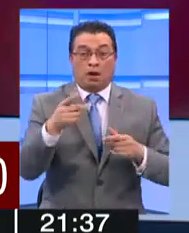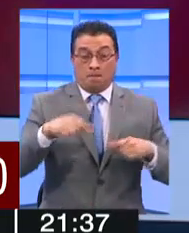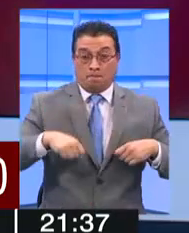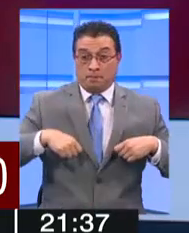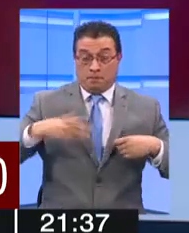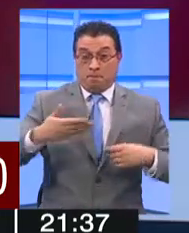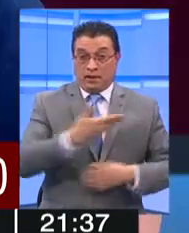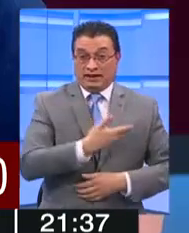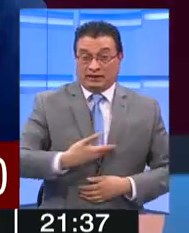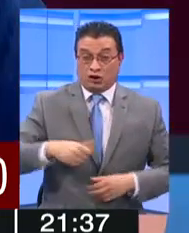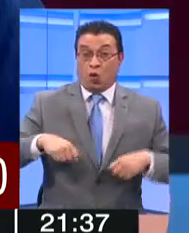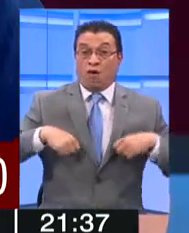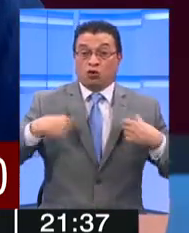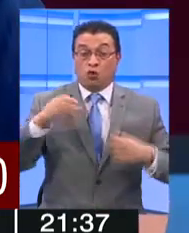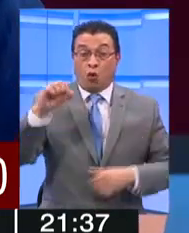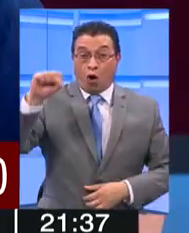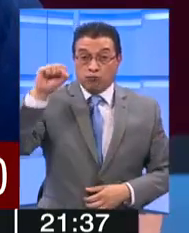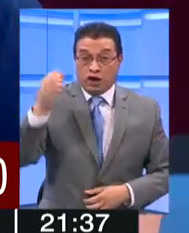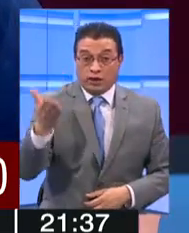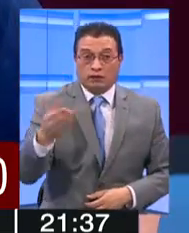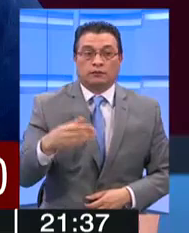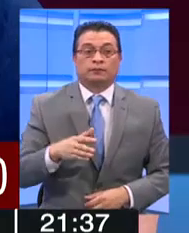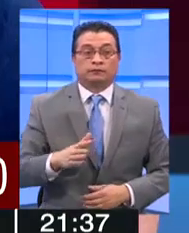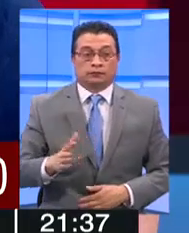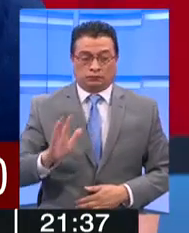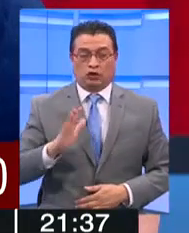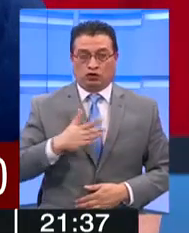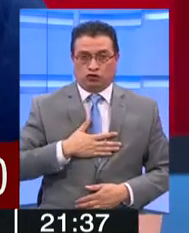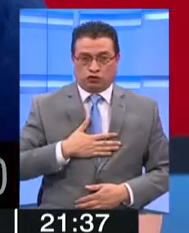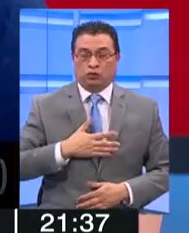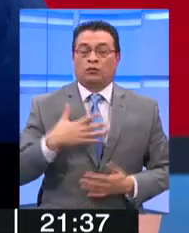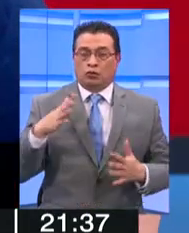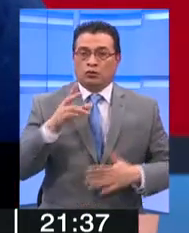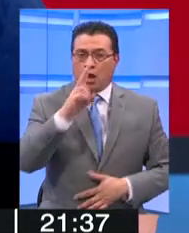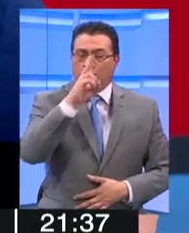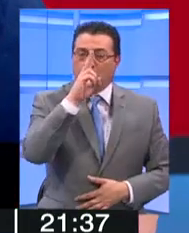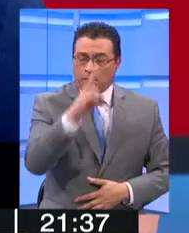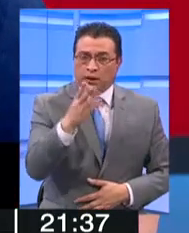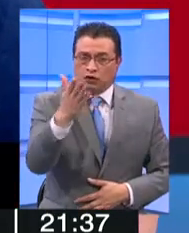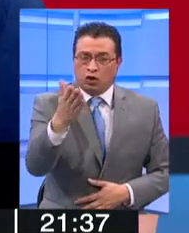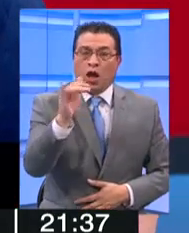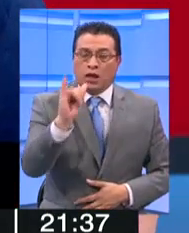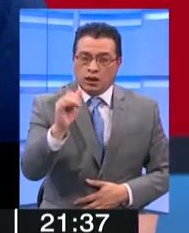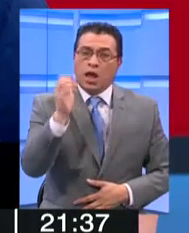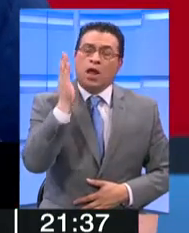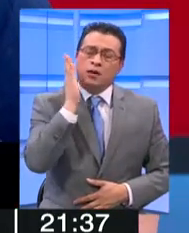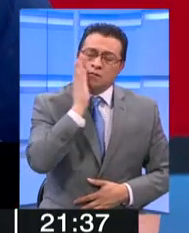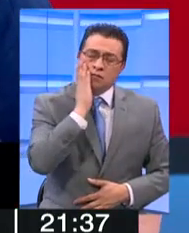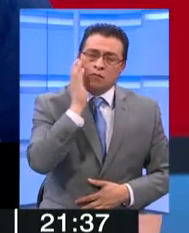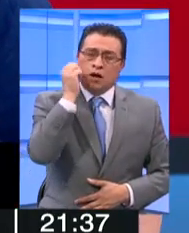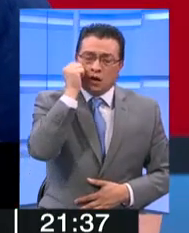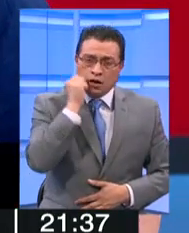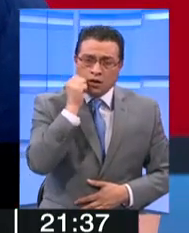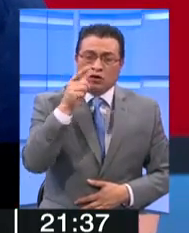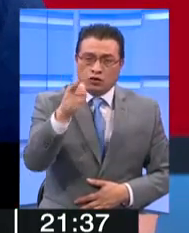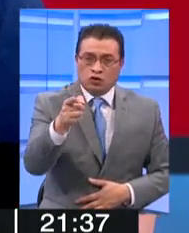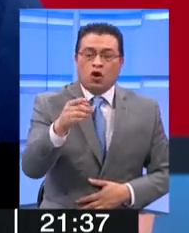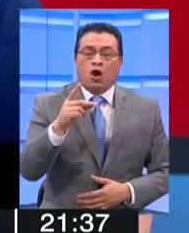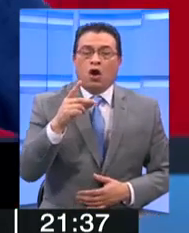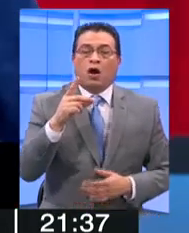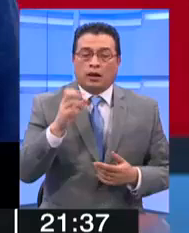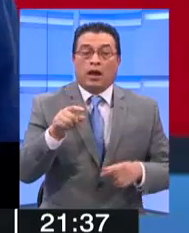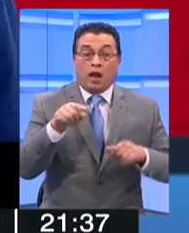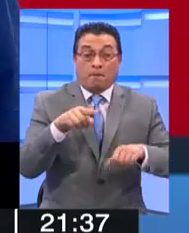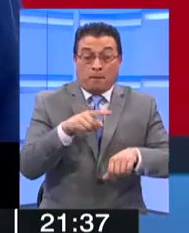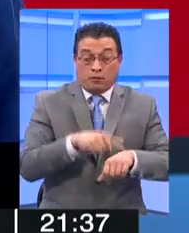Juventud Comunista? A ver, yo guardo un respeto y también un cariño por el momento